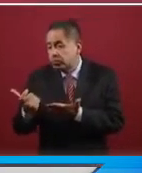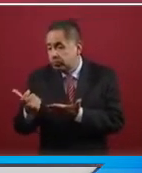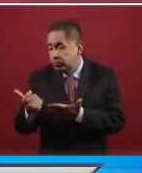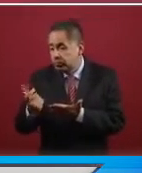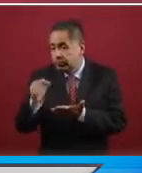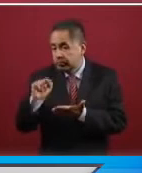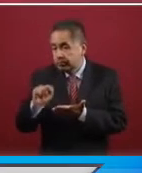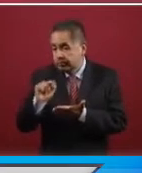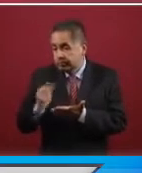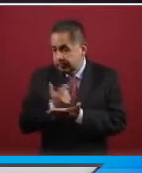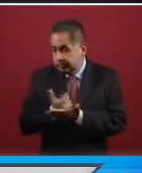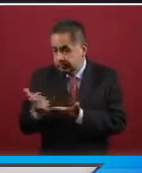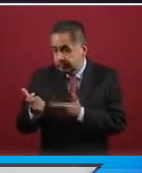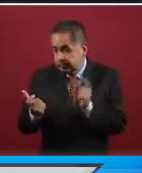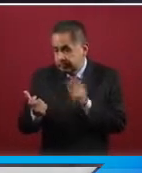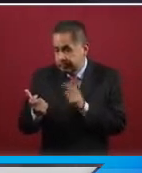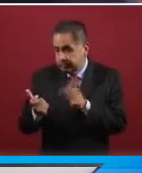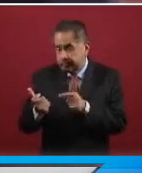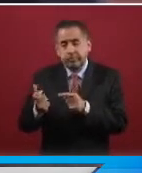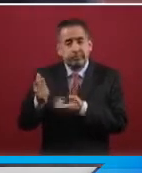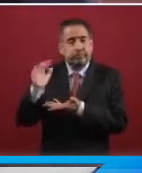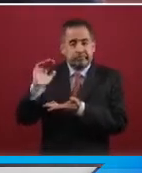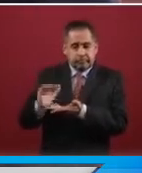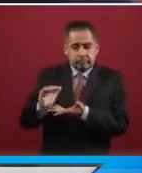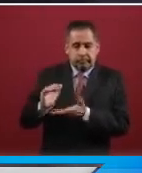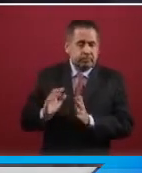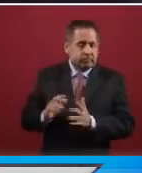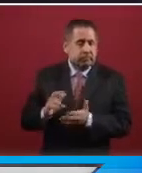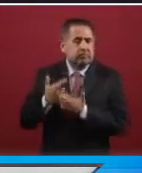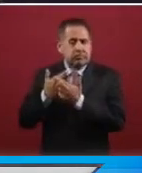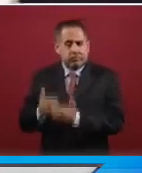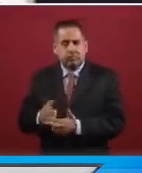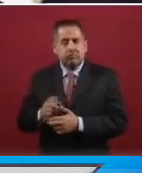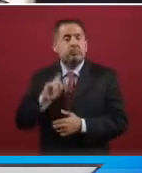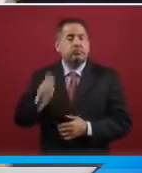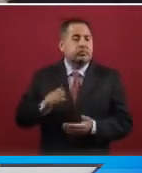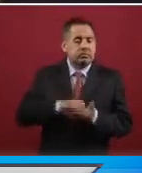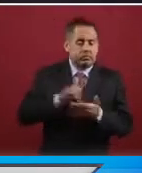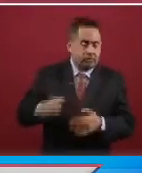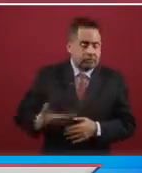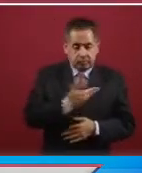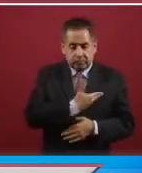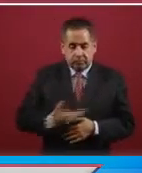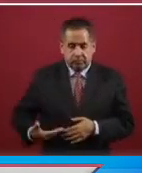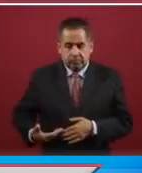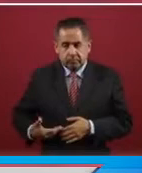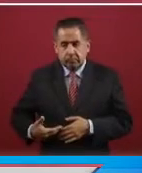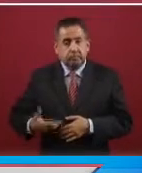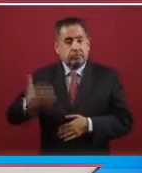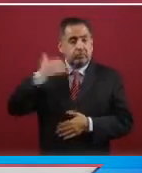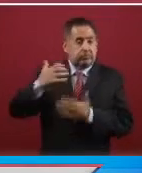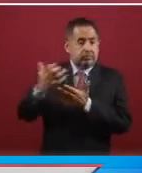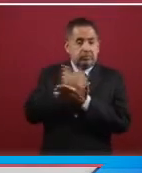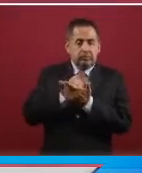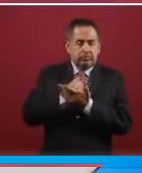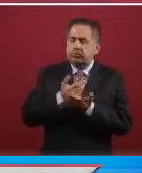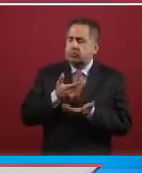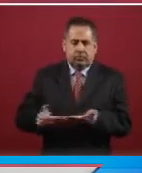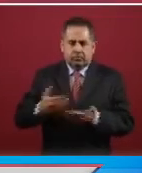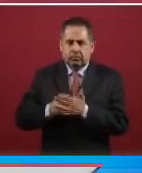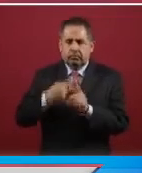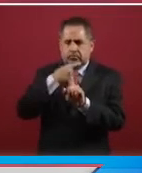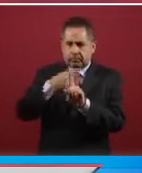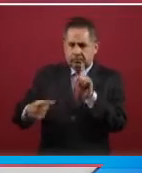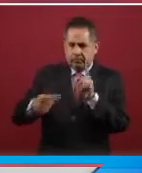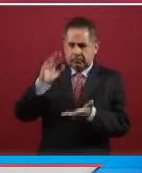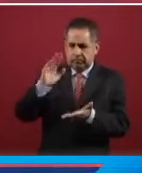justa medianía. Basta de manipulación de los medios que son voceros del conservadurismo y que defienden los privilegios que tenían en complicidad con los